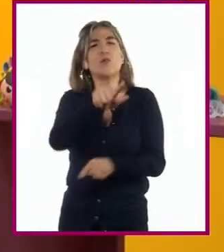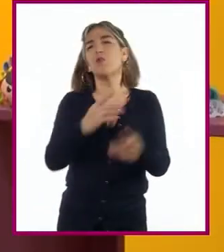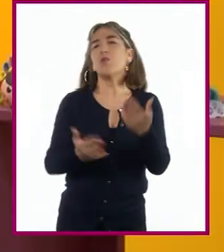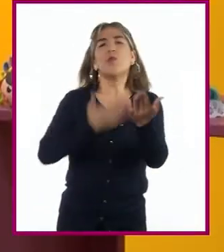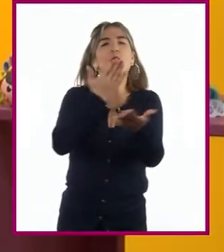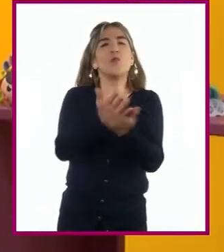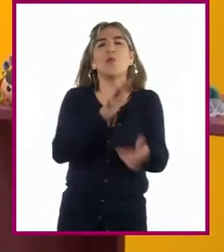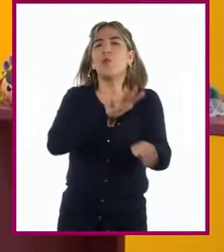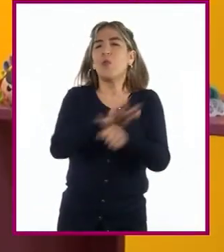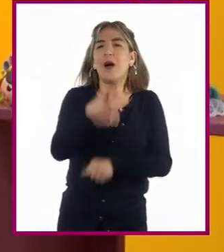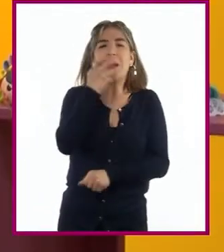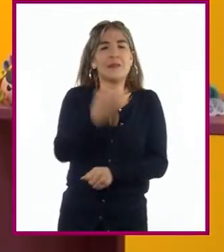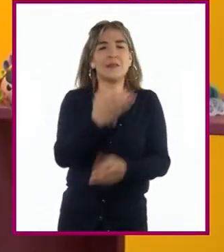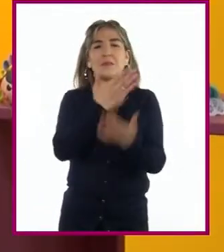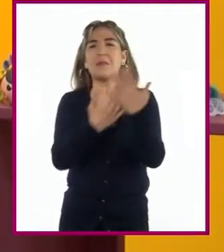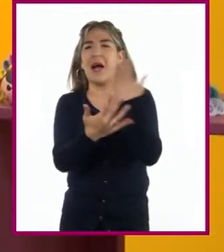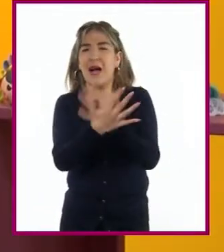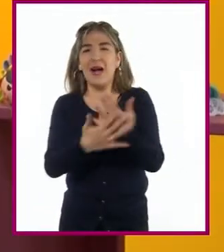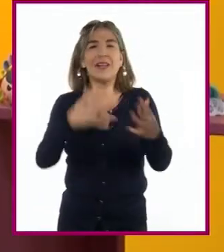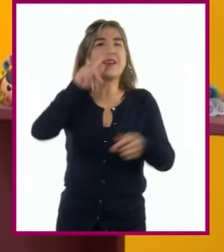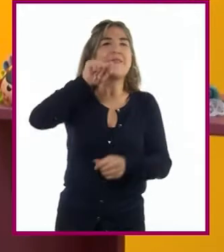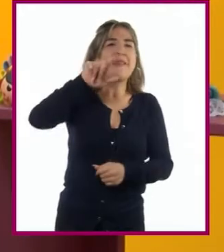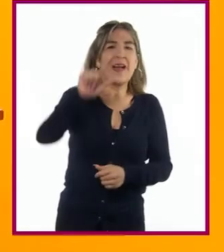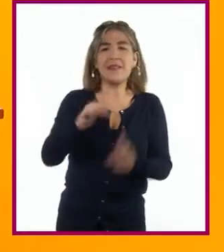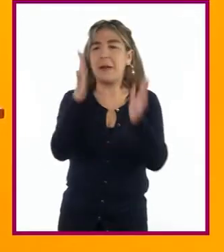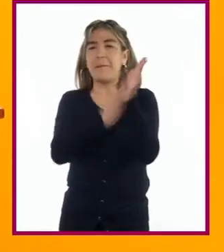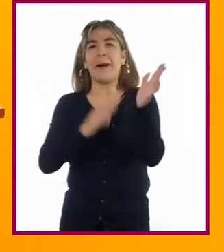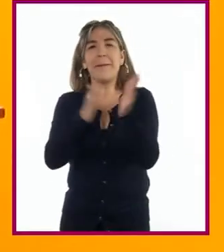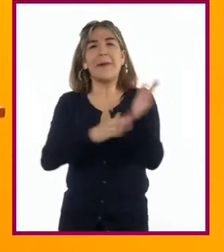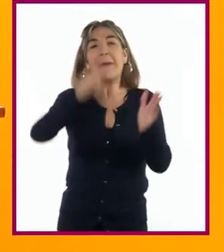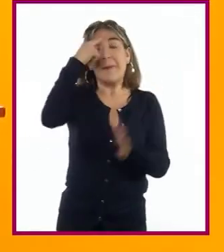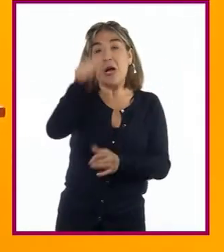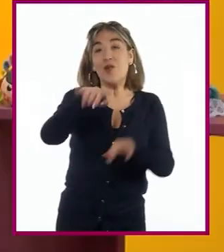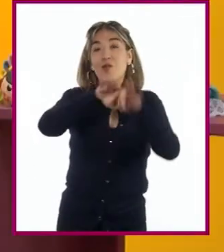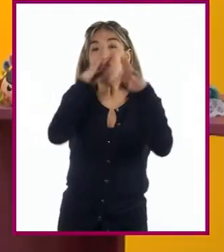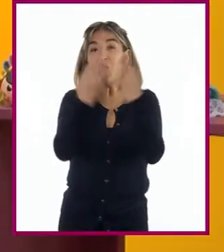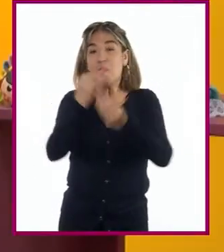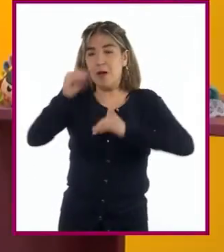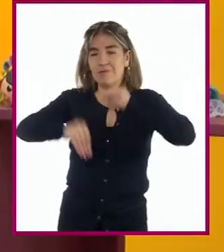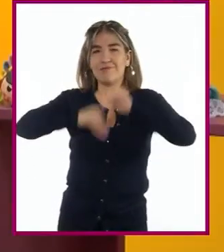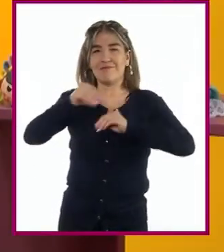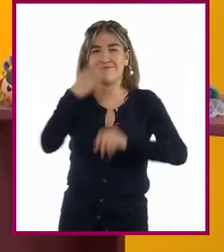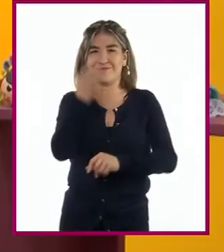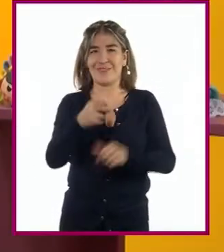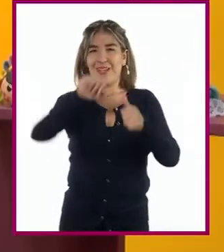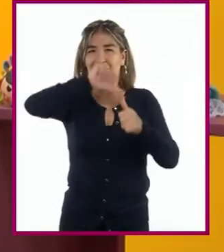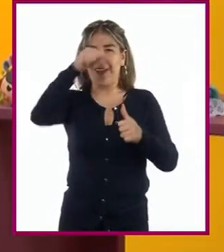mano, cualquier objeto, papel o tela, para darle forma a nuestra composición artística.